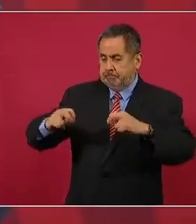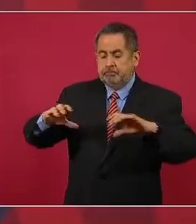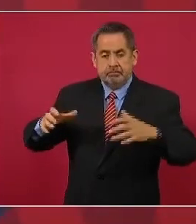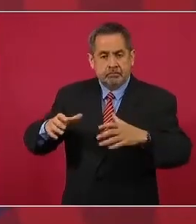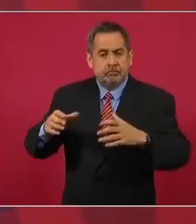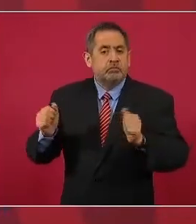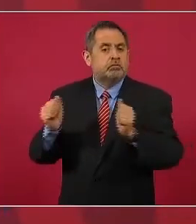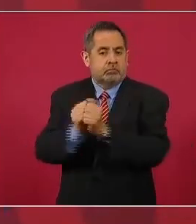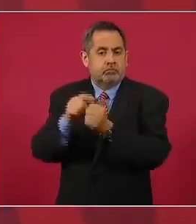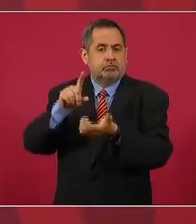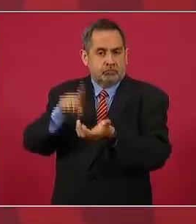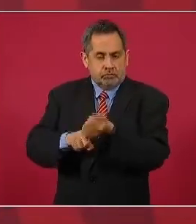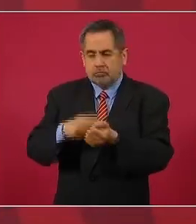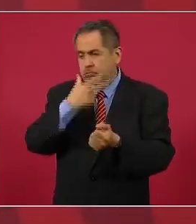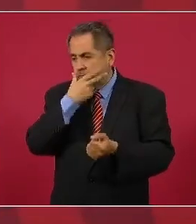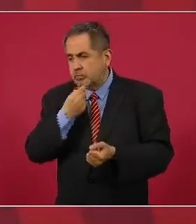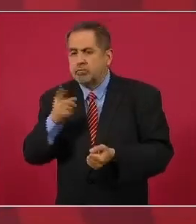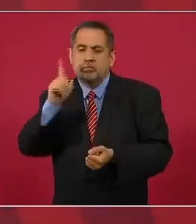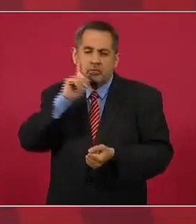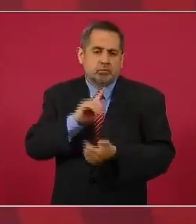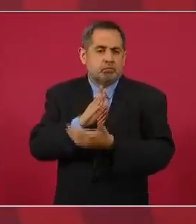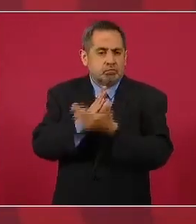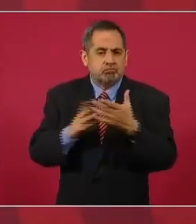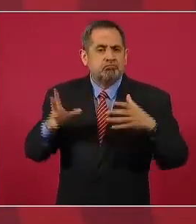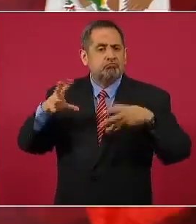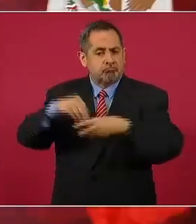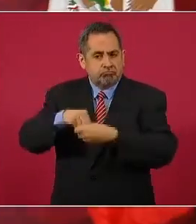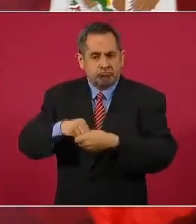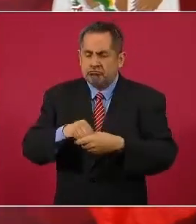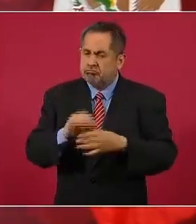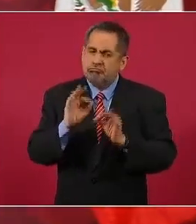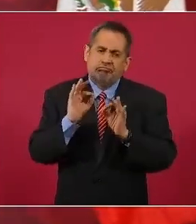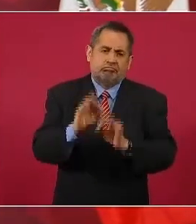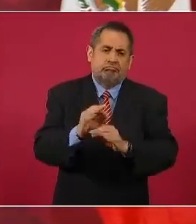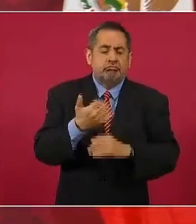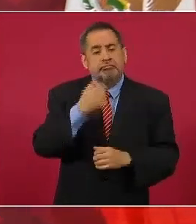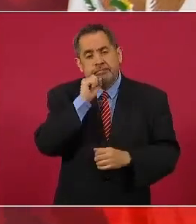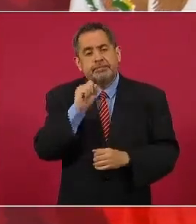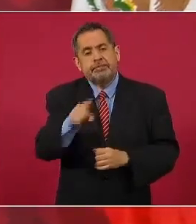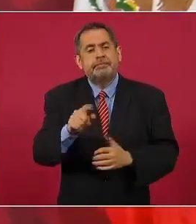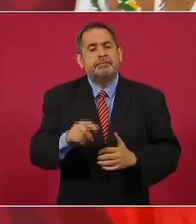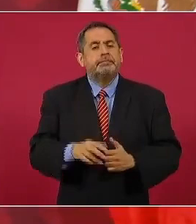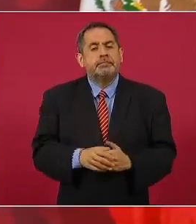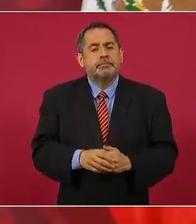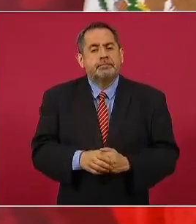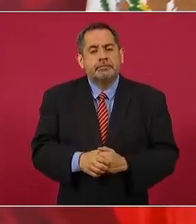está integrado por hombres y por mujeres, y también